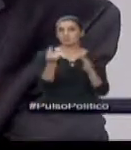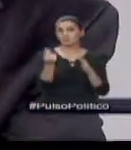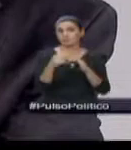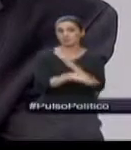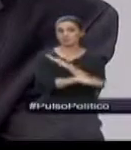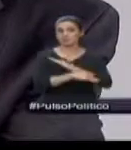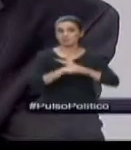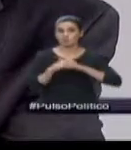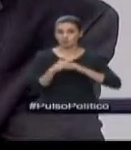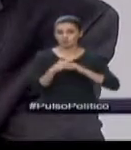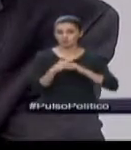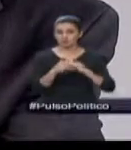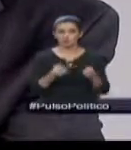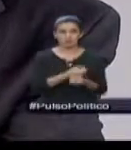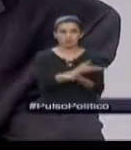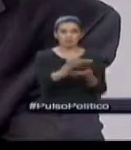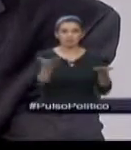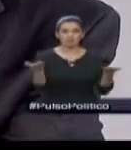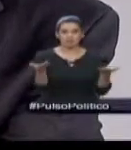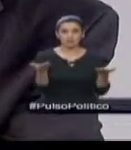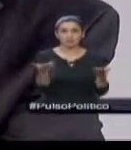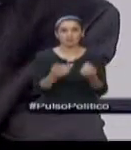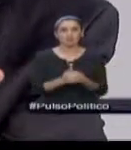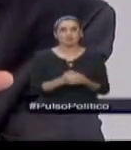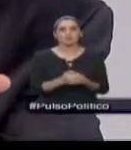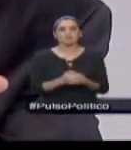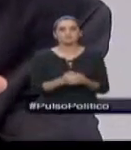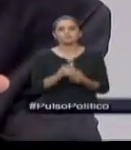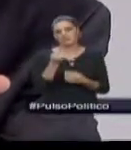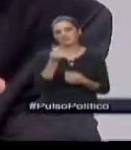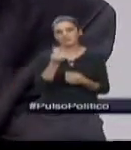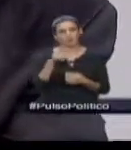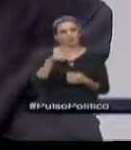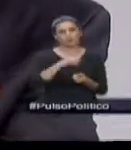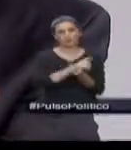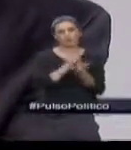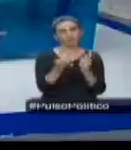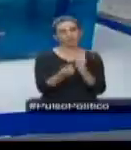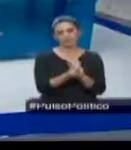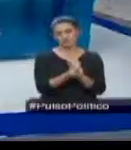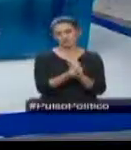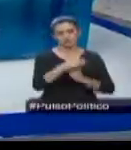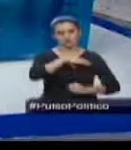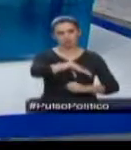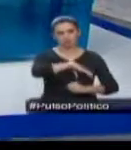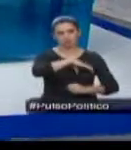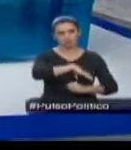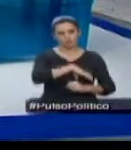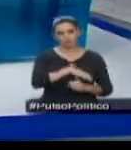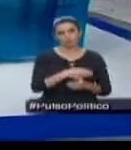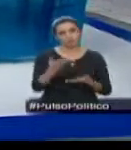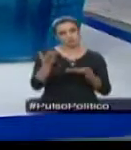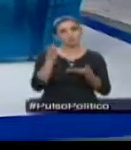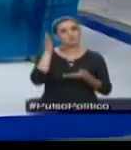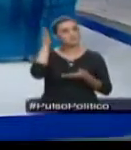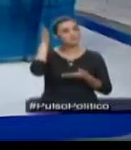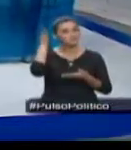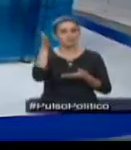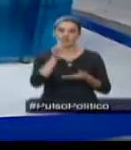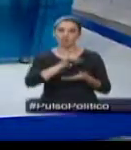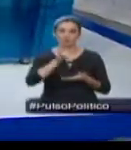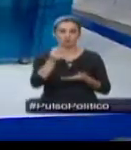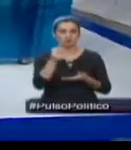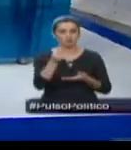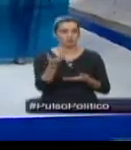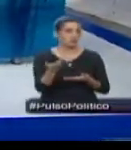petróleo en la distribución de los excedentes eso no va a cambiar es decir vuelven los municipios a recibir y al no tener estas